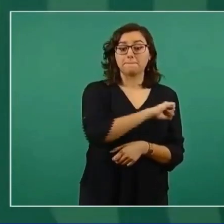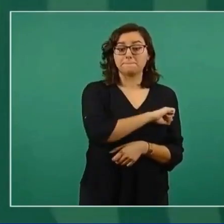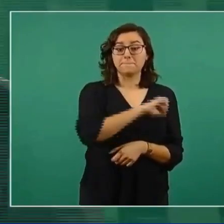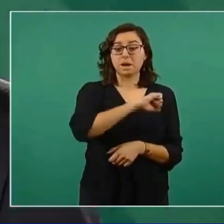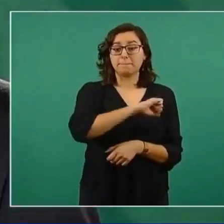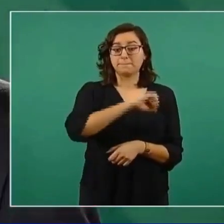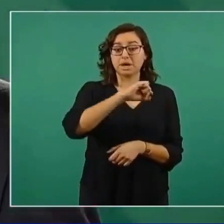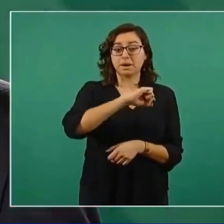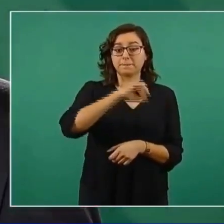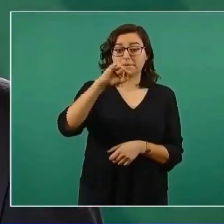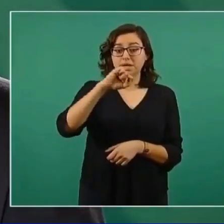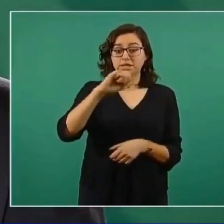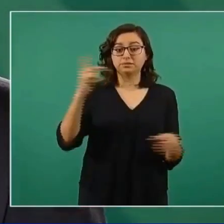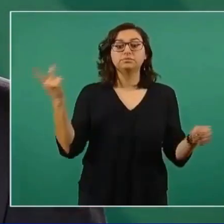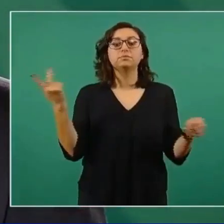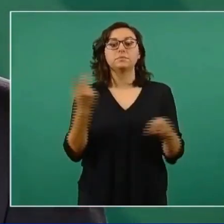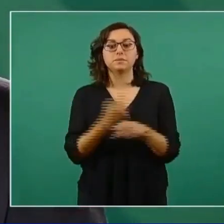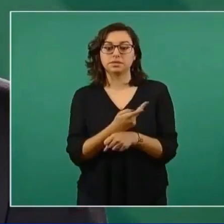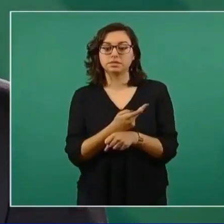afecta